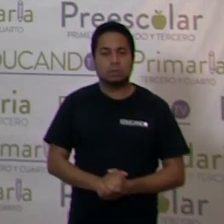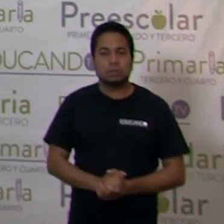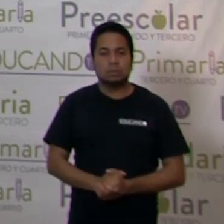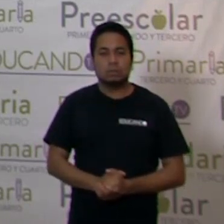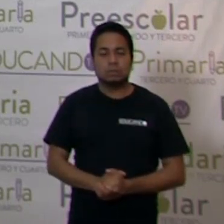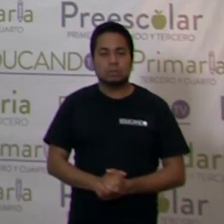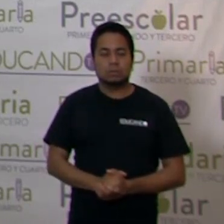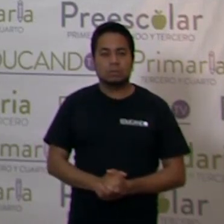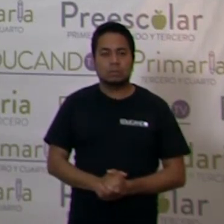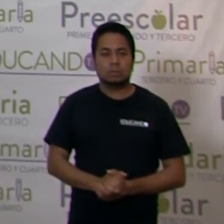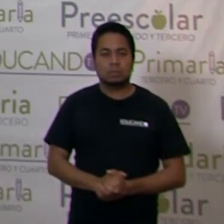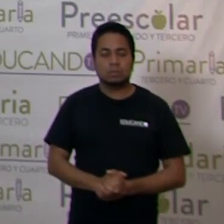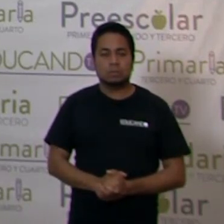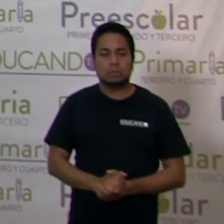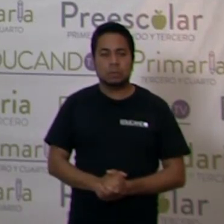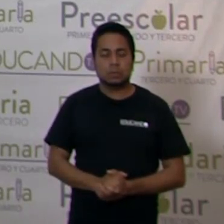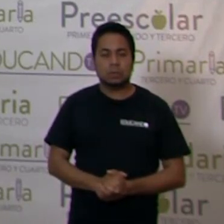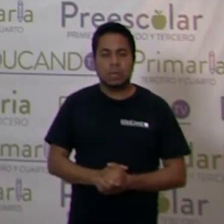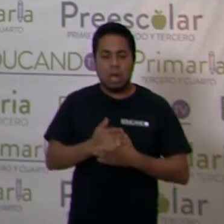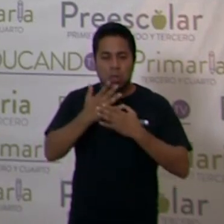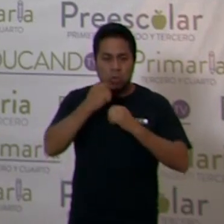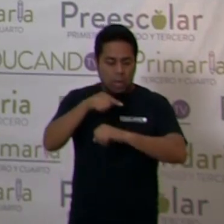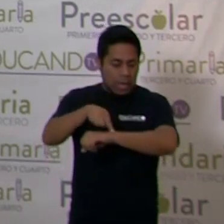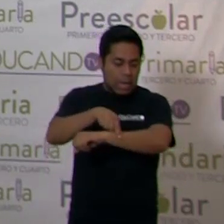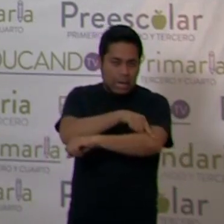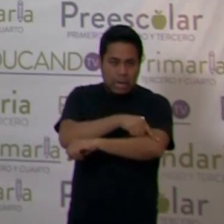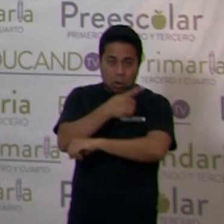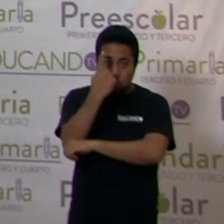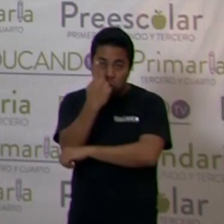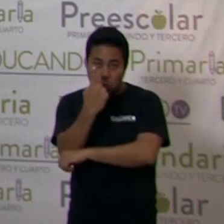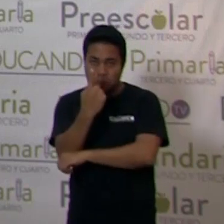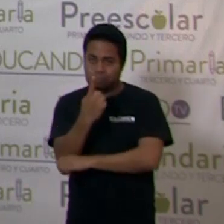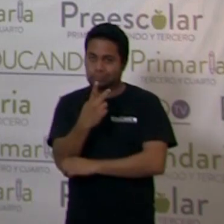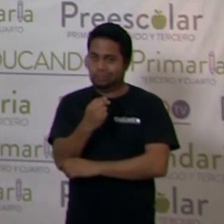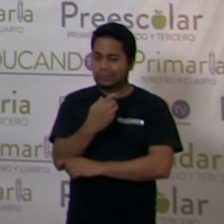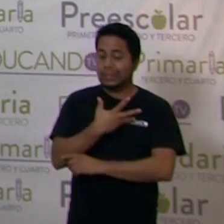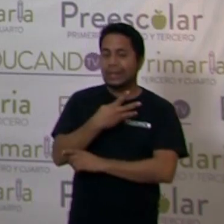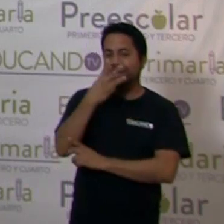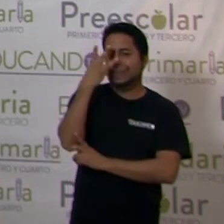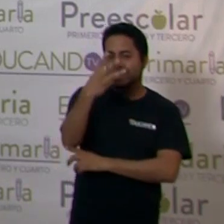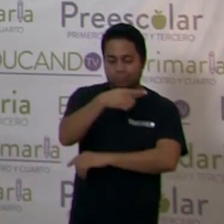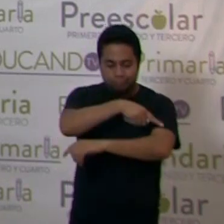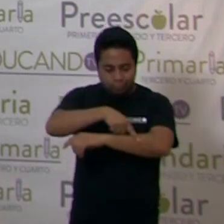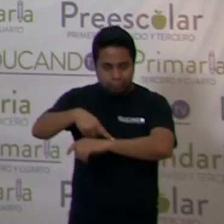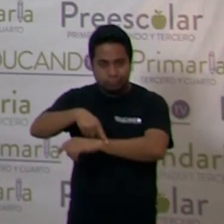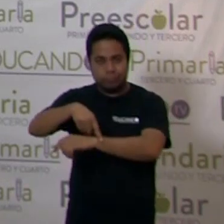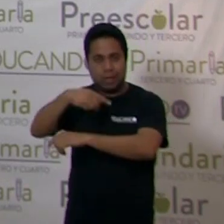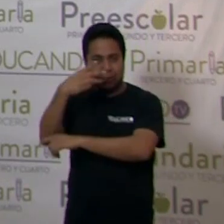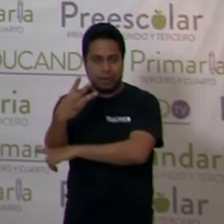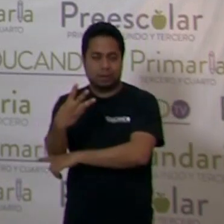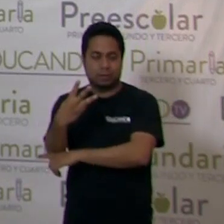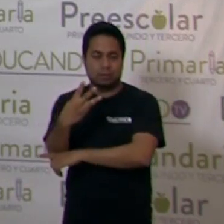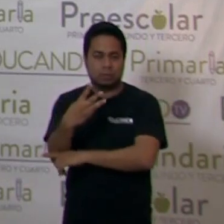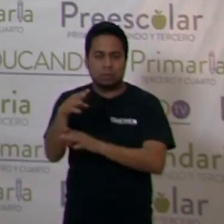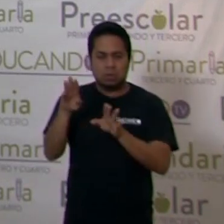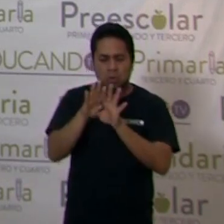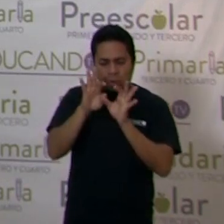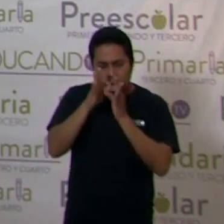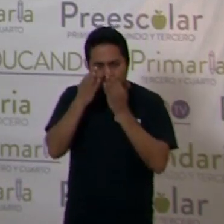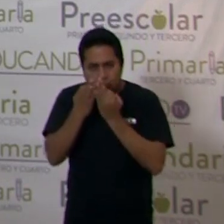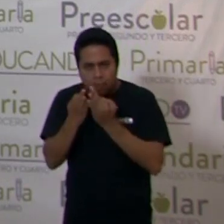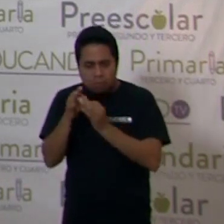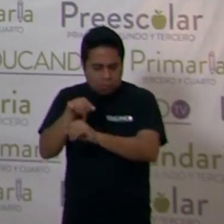Ah aquí no tiene un lado tiene tres Cómo es la forma de sus